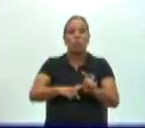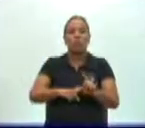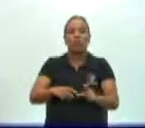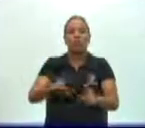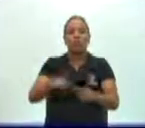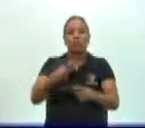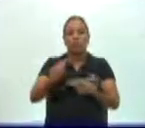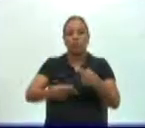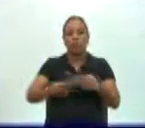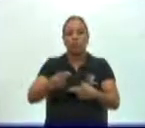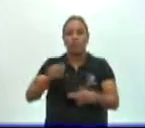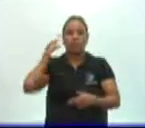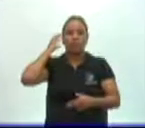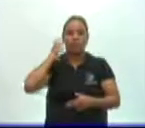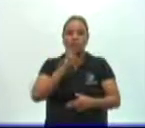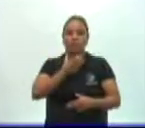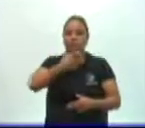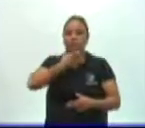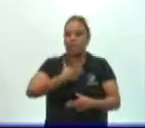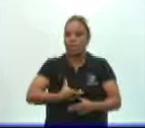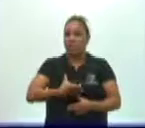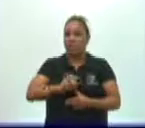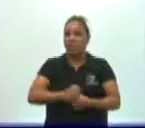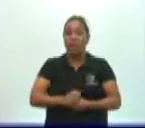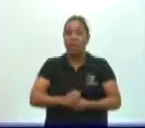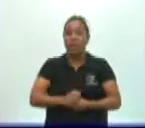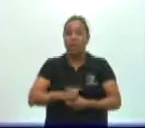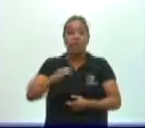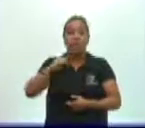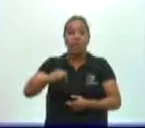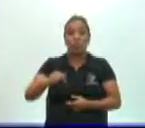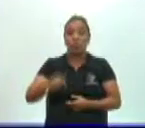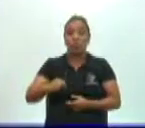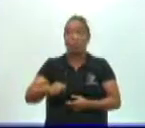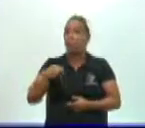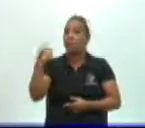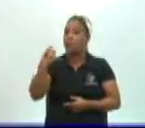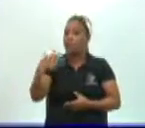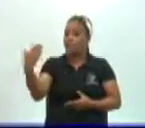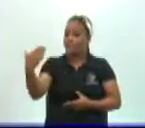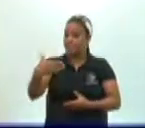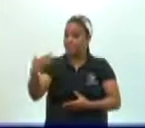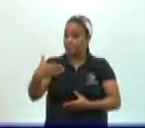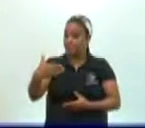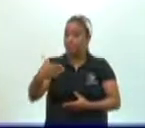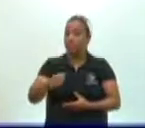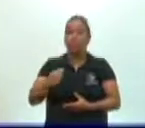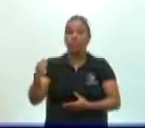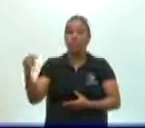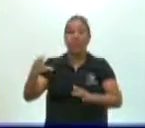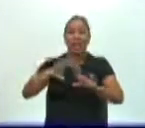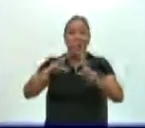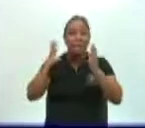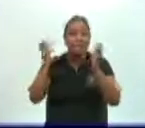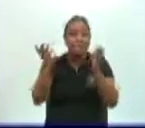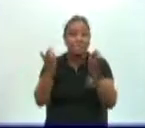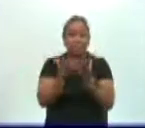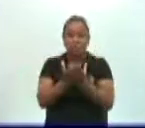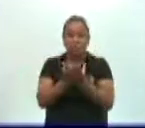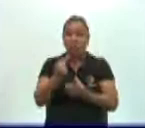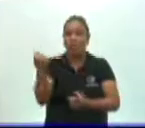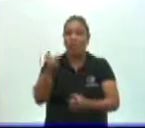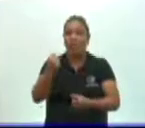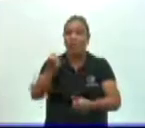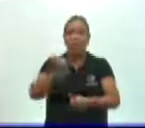Engels. La Comuna de París fue el primer ensayo de un Estado proletario en el mundo. La primera vez que los obreros rompieron sus cadenas y